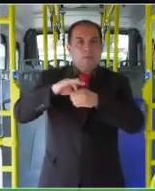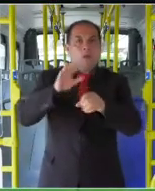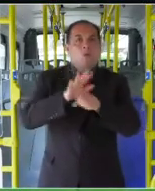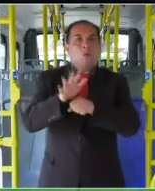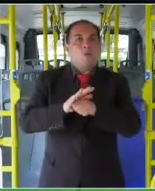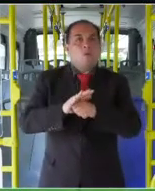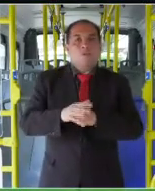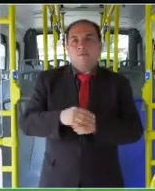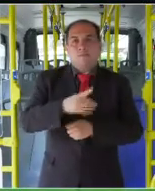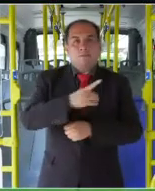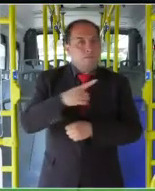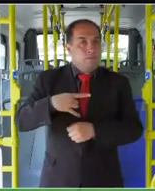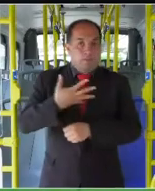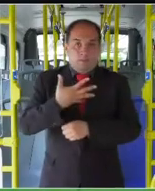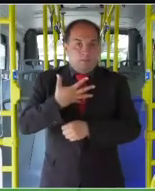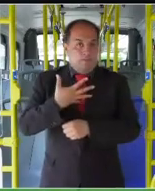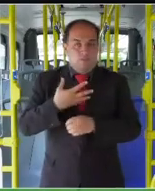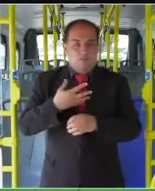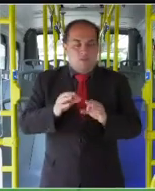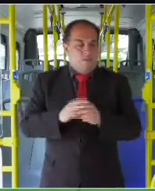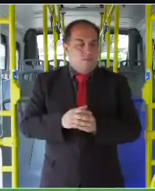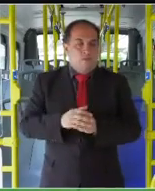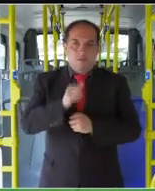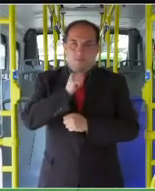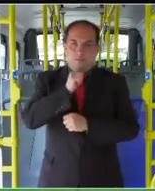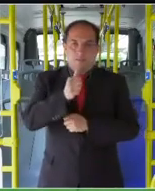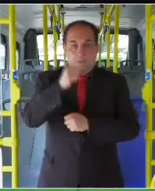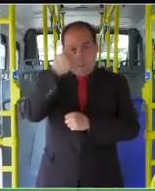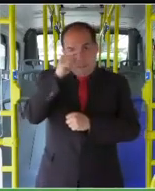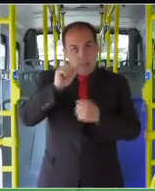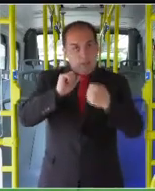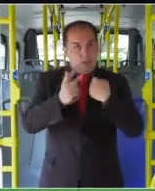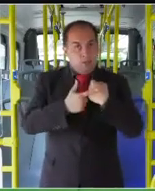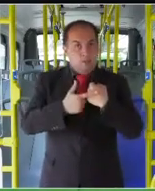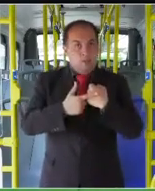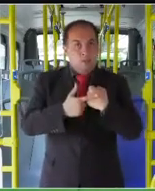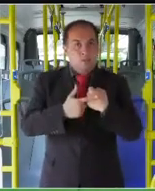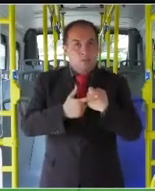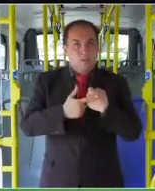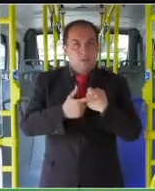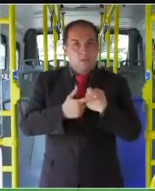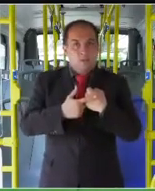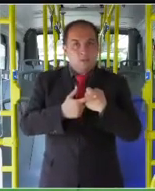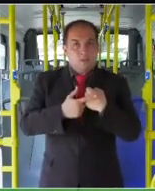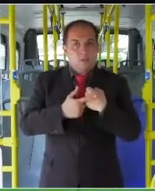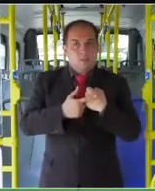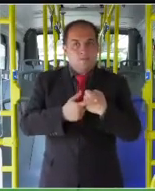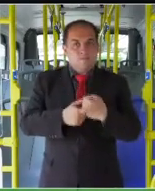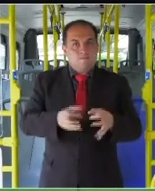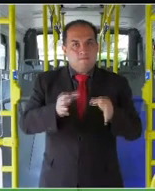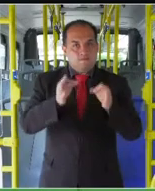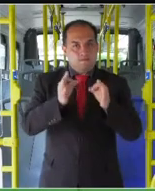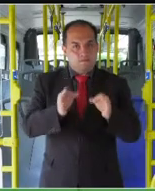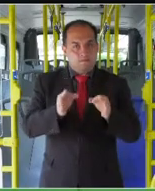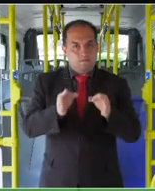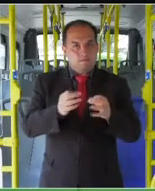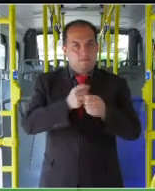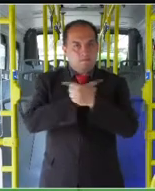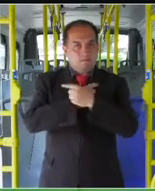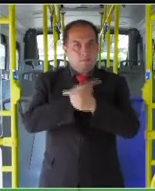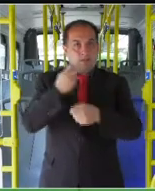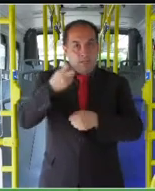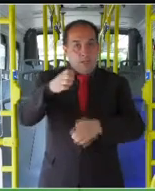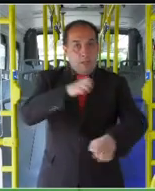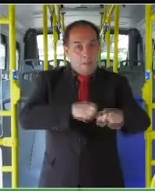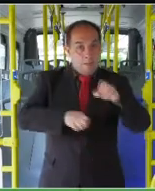lo cual pues no debe ser de ninguna manera para algo que es digno, que es esta gran empresa